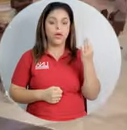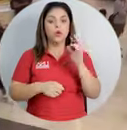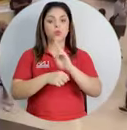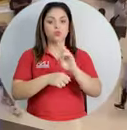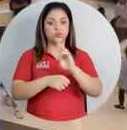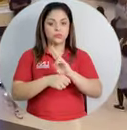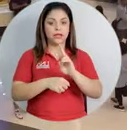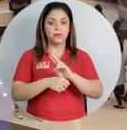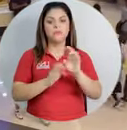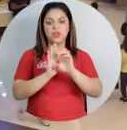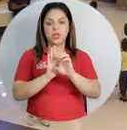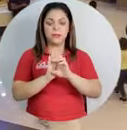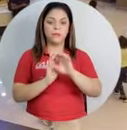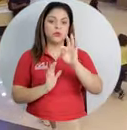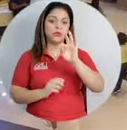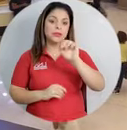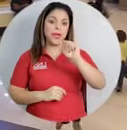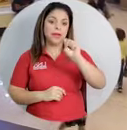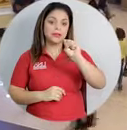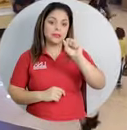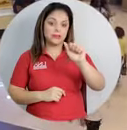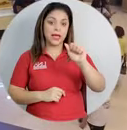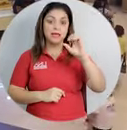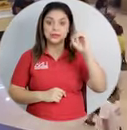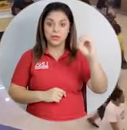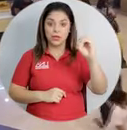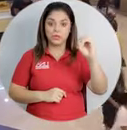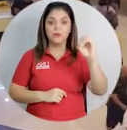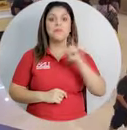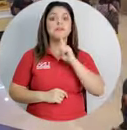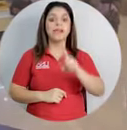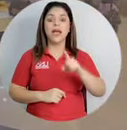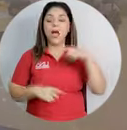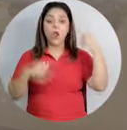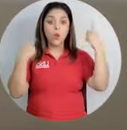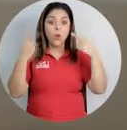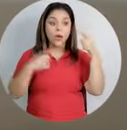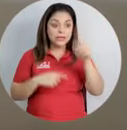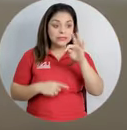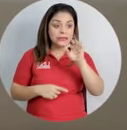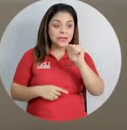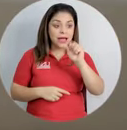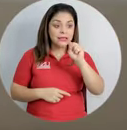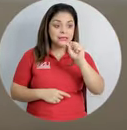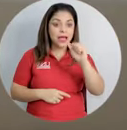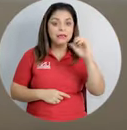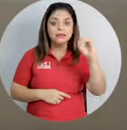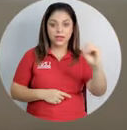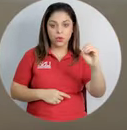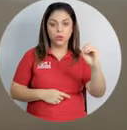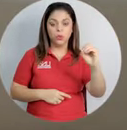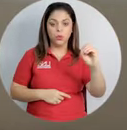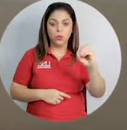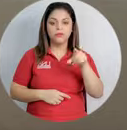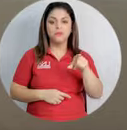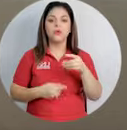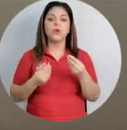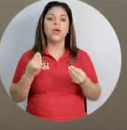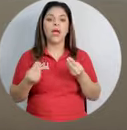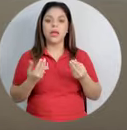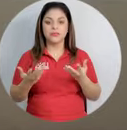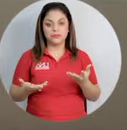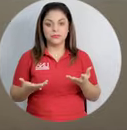se utiliza cuando vemos lo de tasa cero, que muchas veces en el comercio nos volvemos locos porque vemos tasa cero, pero sí, ese tasa cero lo que hace es